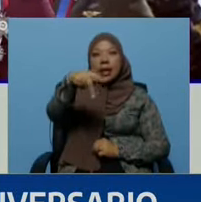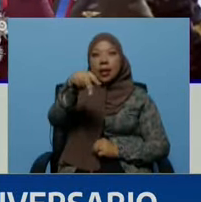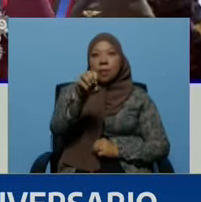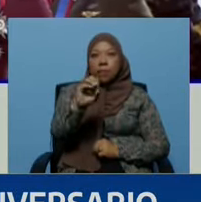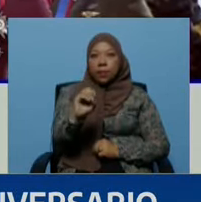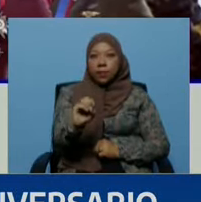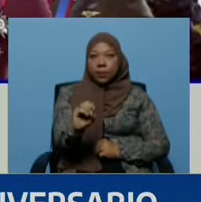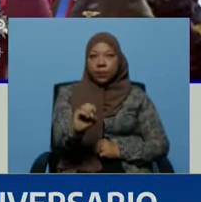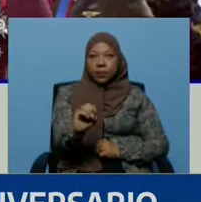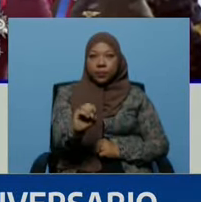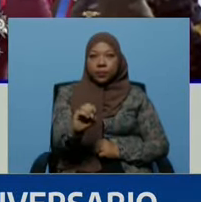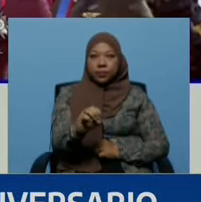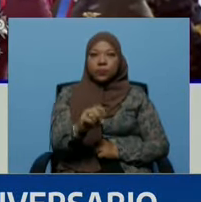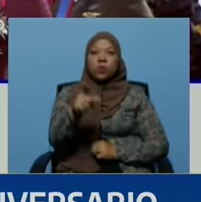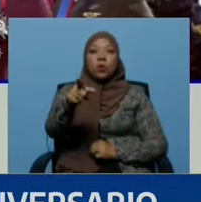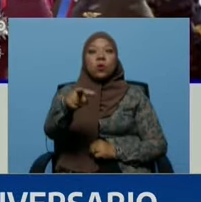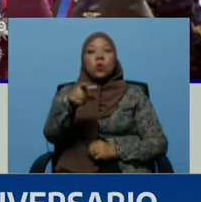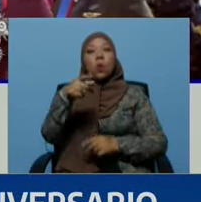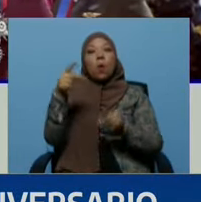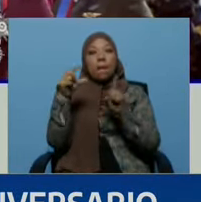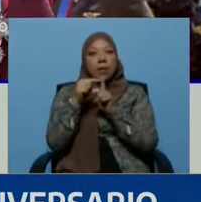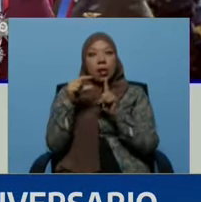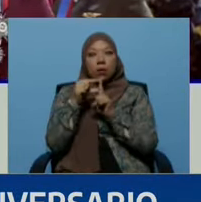sus palabras